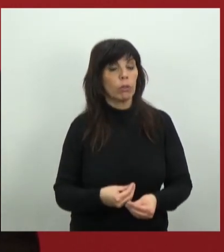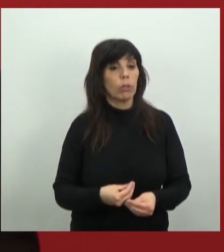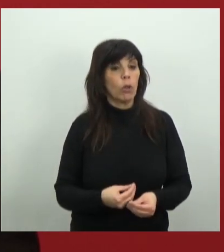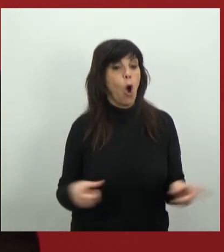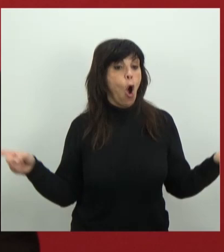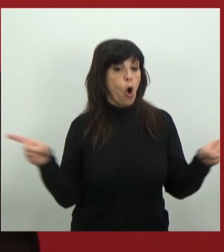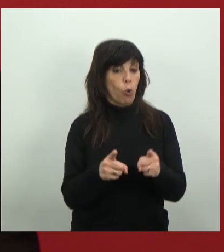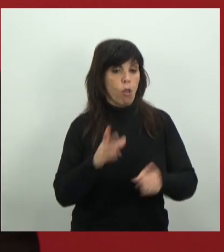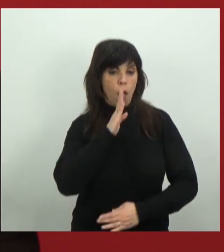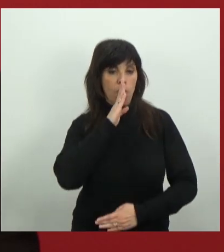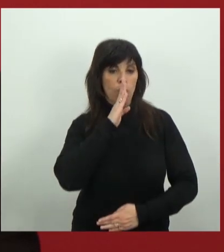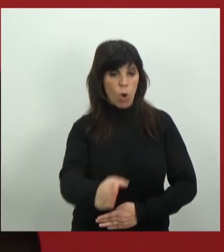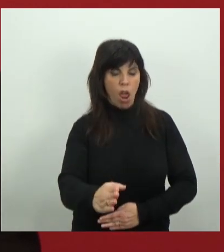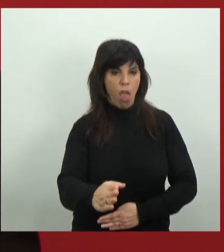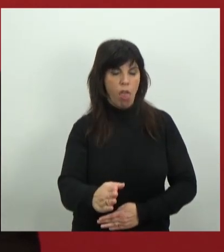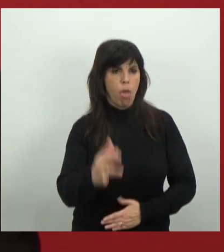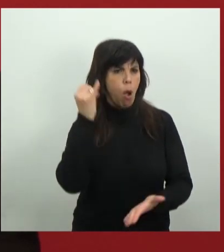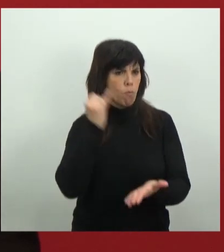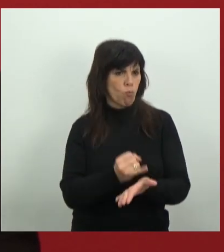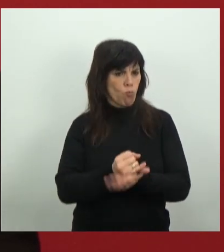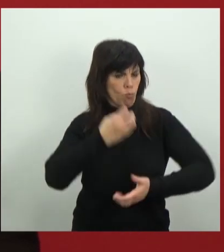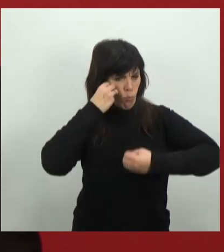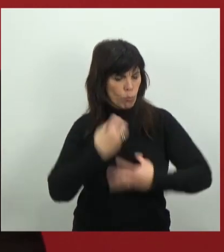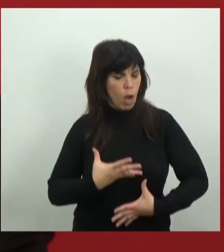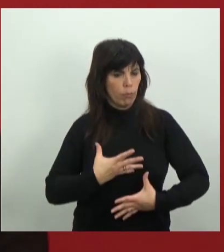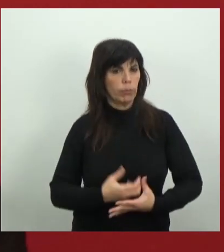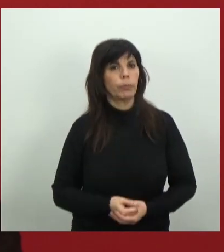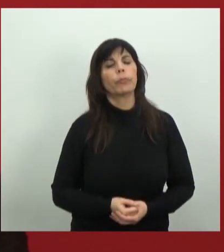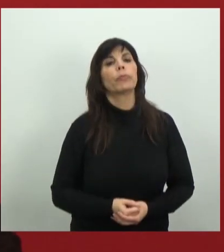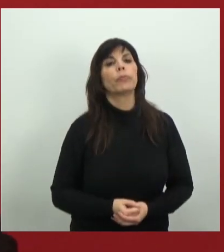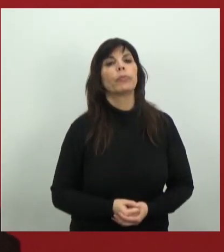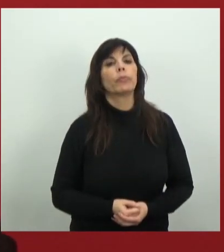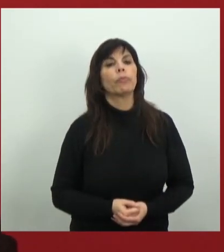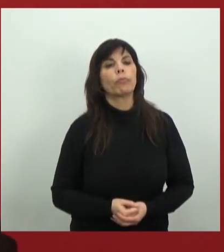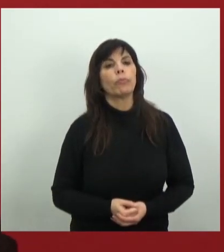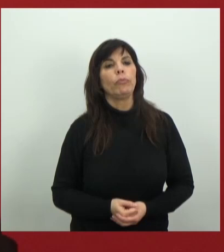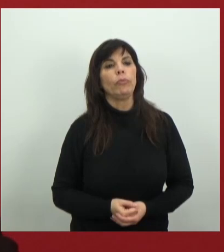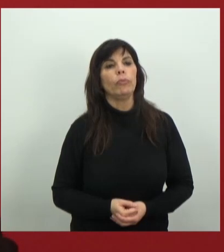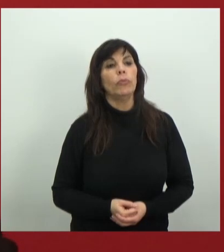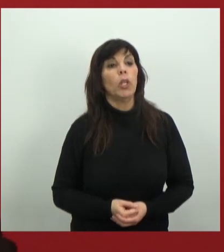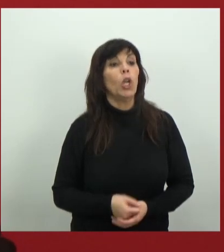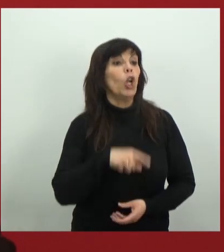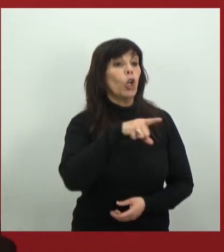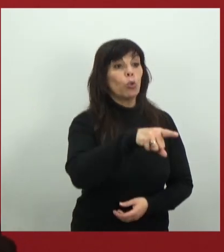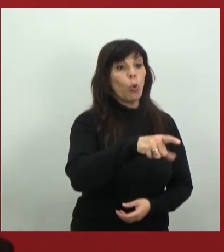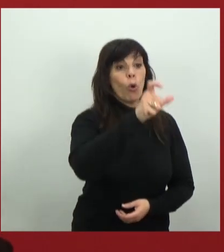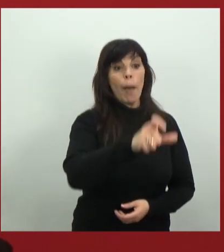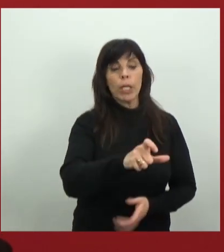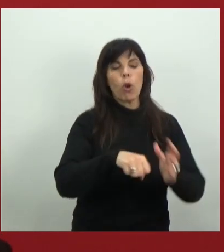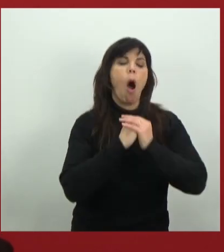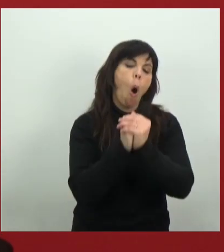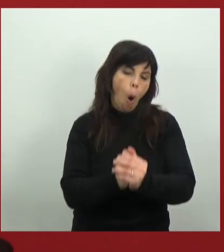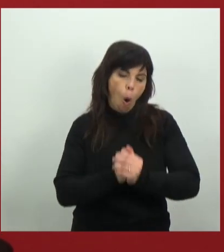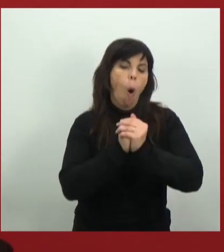cortas, precisas, efectivas. No es necesario orar unas cuantas horas para una persona, porque si